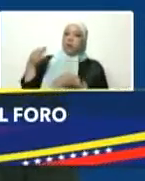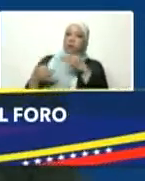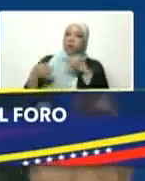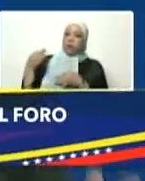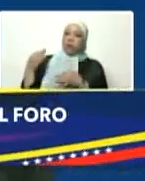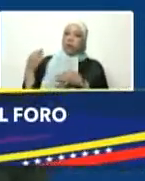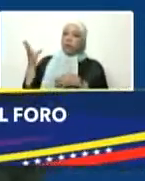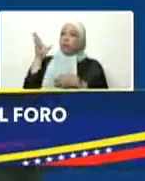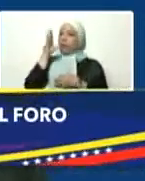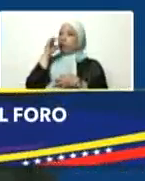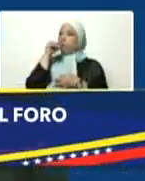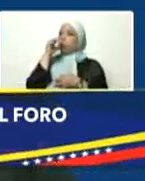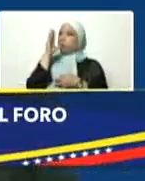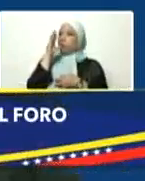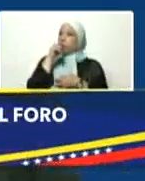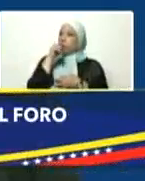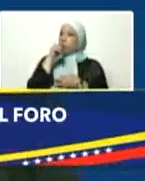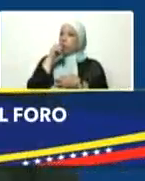en la pasada